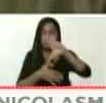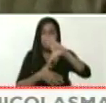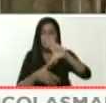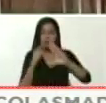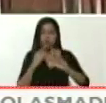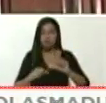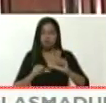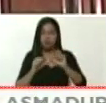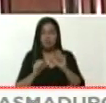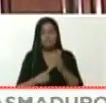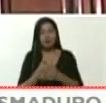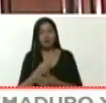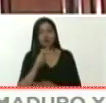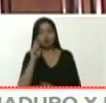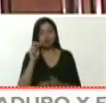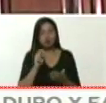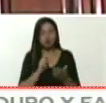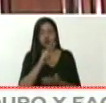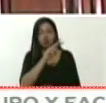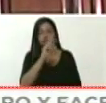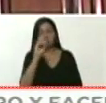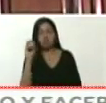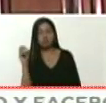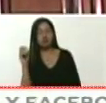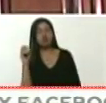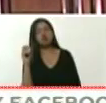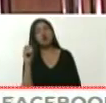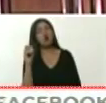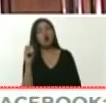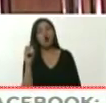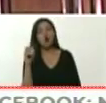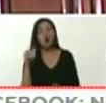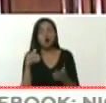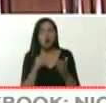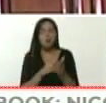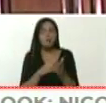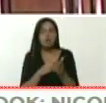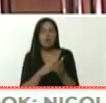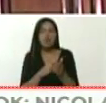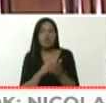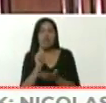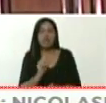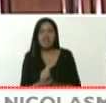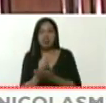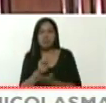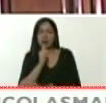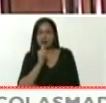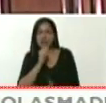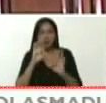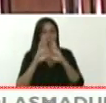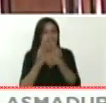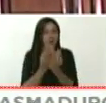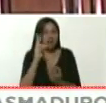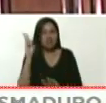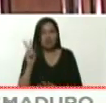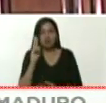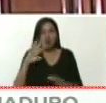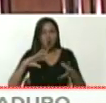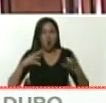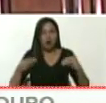de 204 mil kilos a 400 mil o más. ¿Para quién? Para la familia venezolana, para los